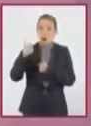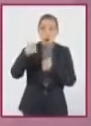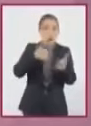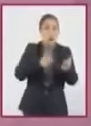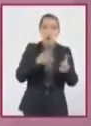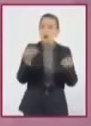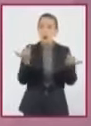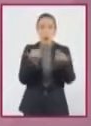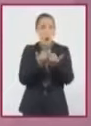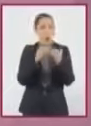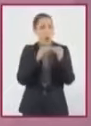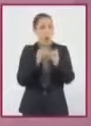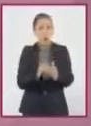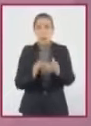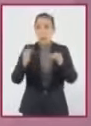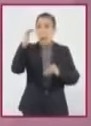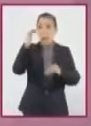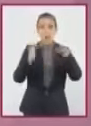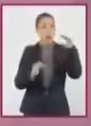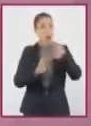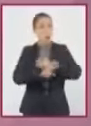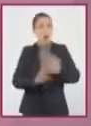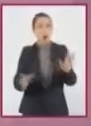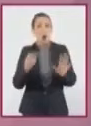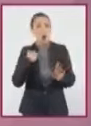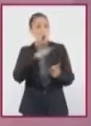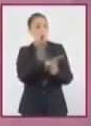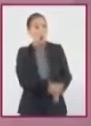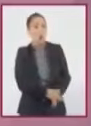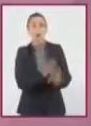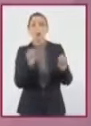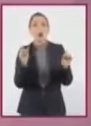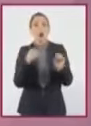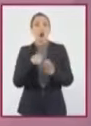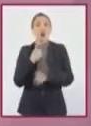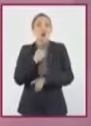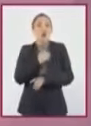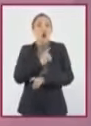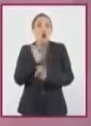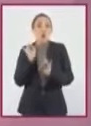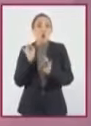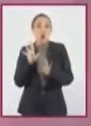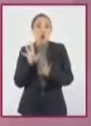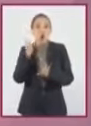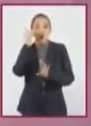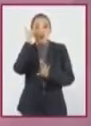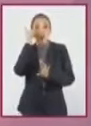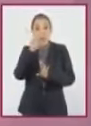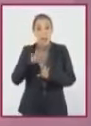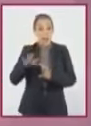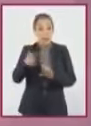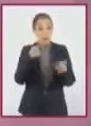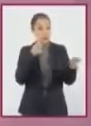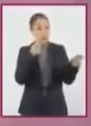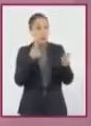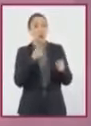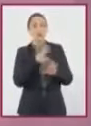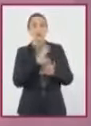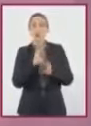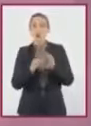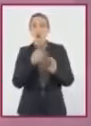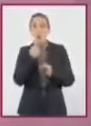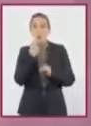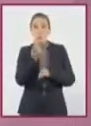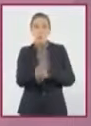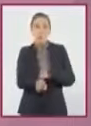demás, sin subordinación, sin sujeción, a menos que el Señor y dueño de ellos todo